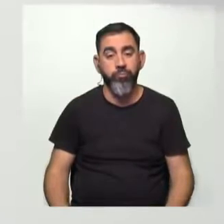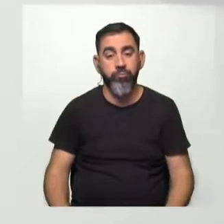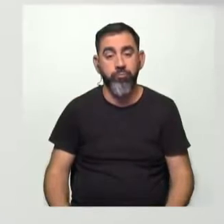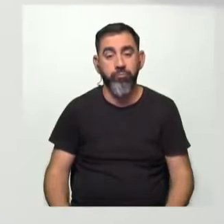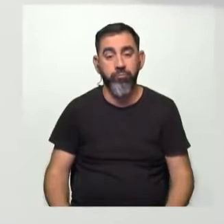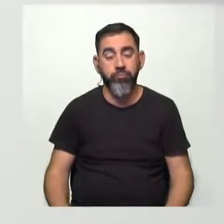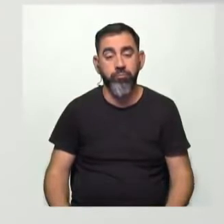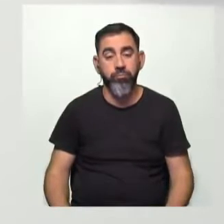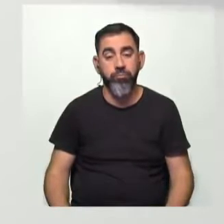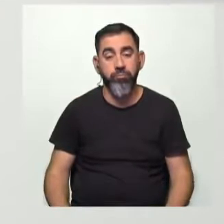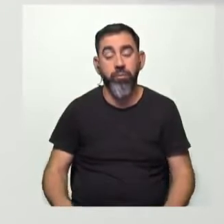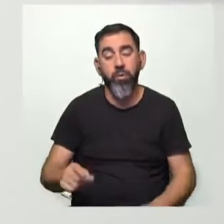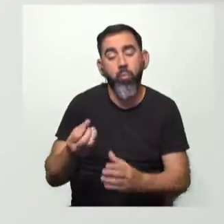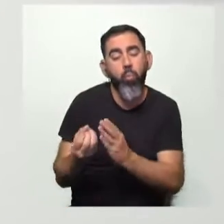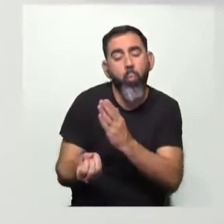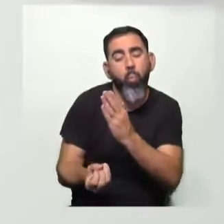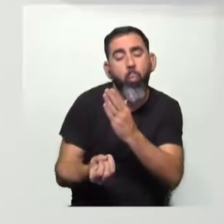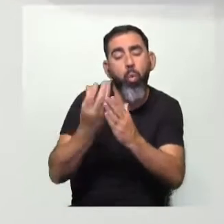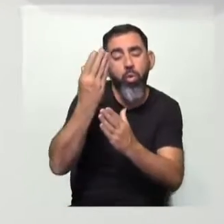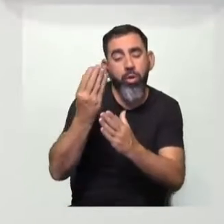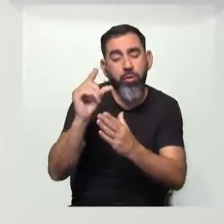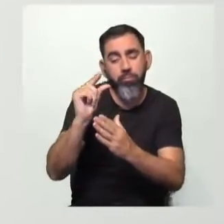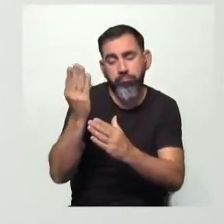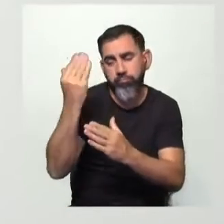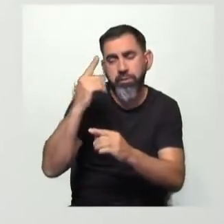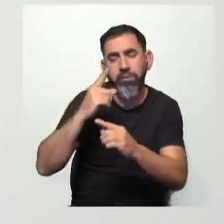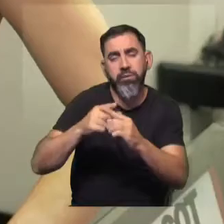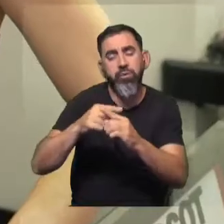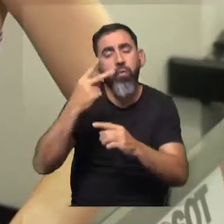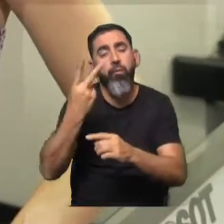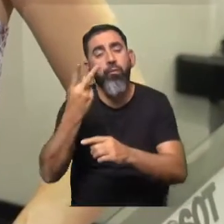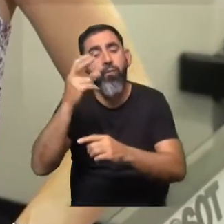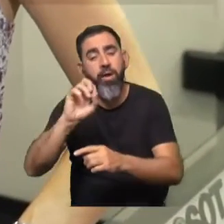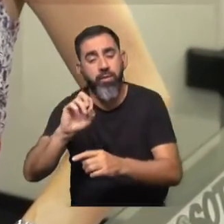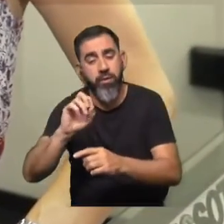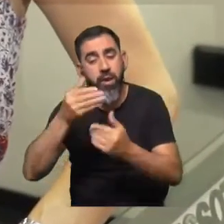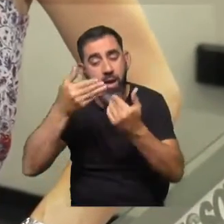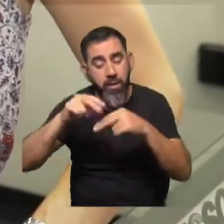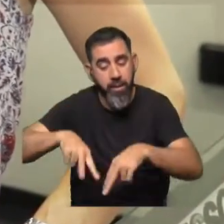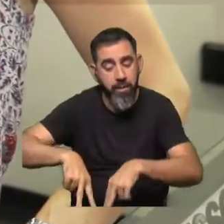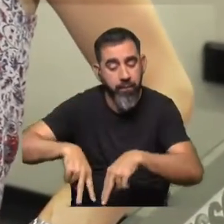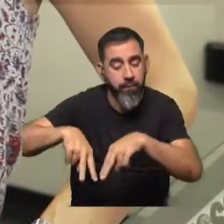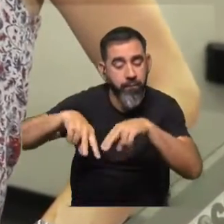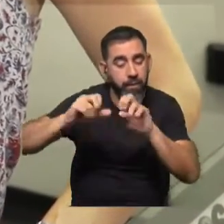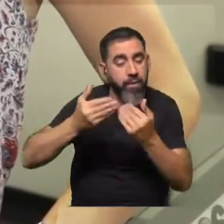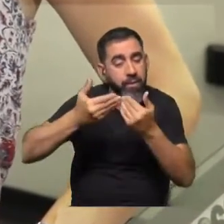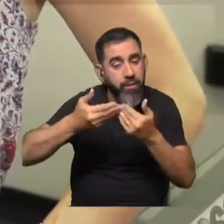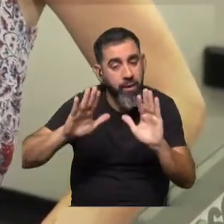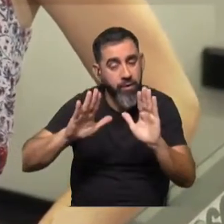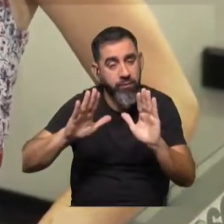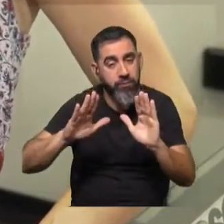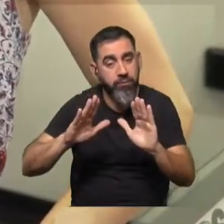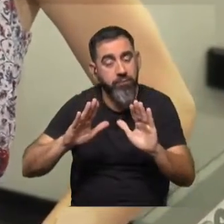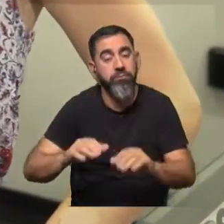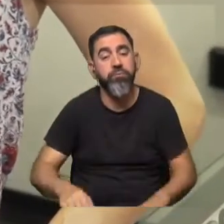Es relativamente moderno, en verdad, de mediados del siglo XX, y se empieza a estudiar como más